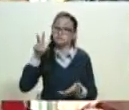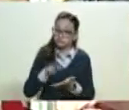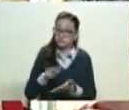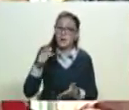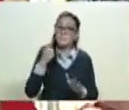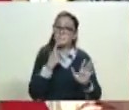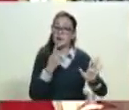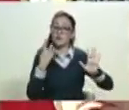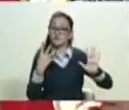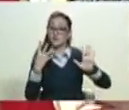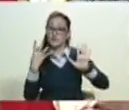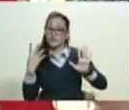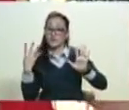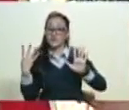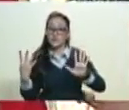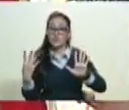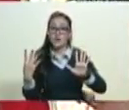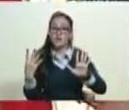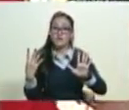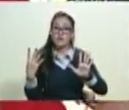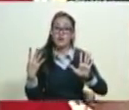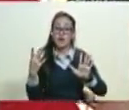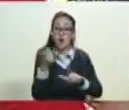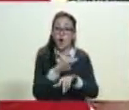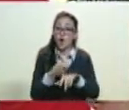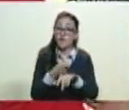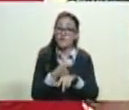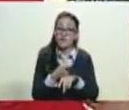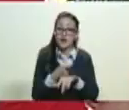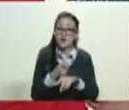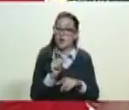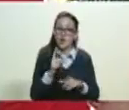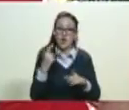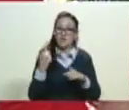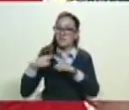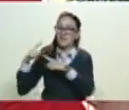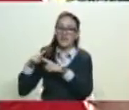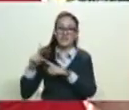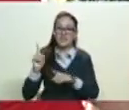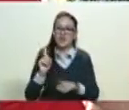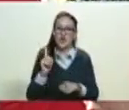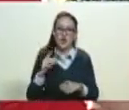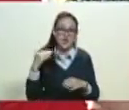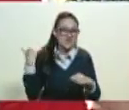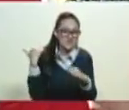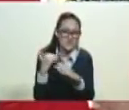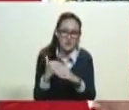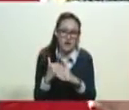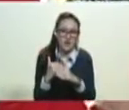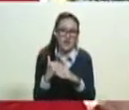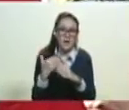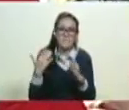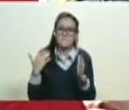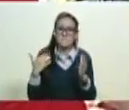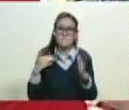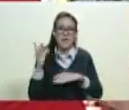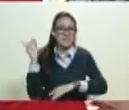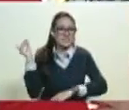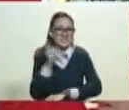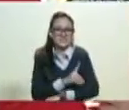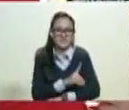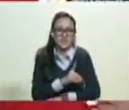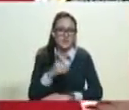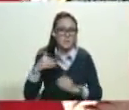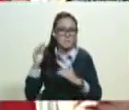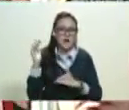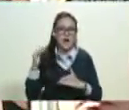en 1999, cuando fueron gobierno, no fueron distintos. Fueron más fascistas, fueron más dictadores de